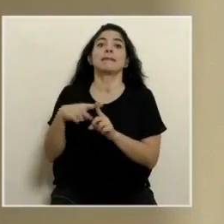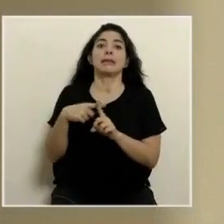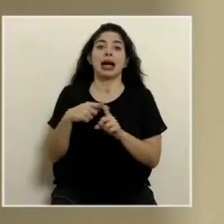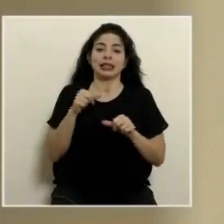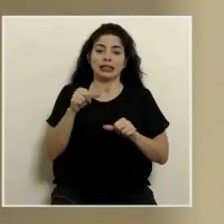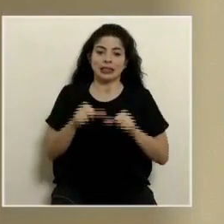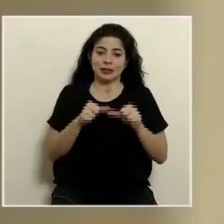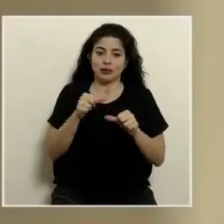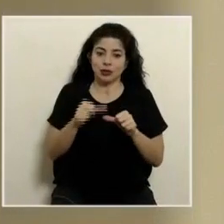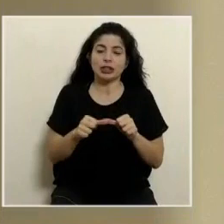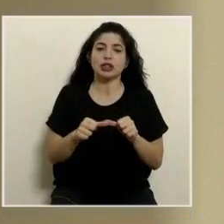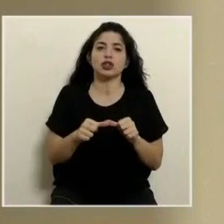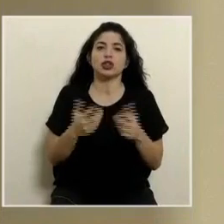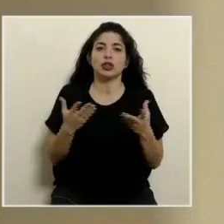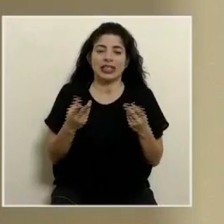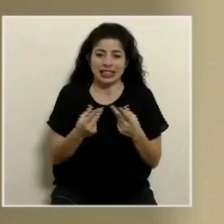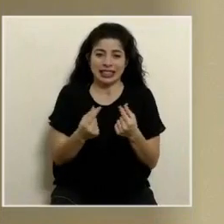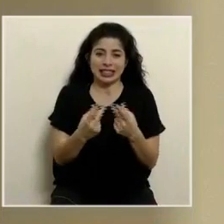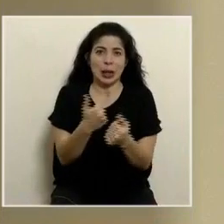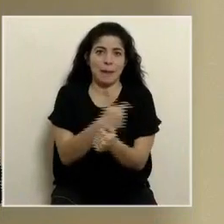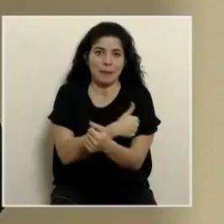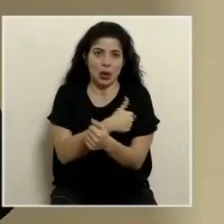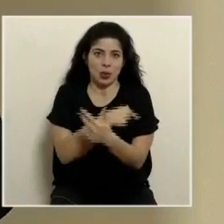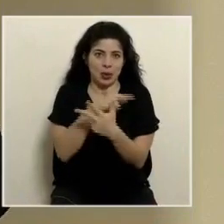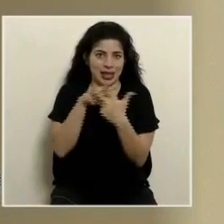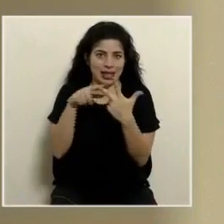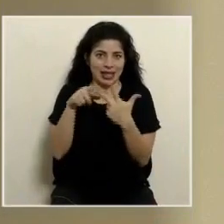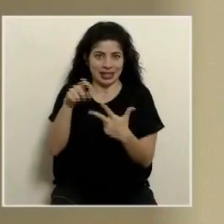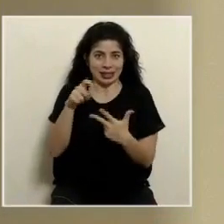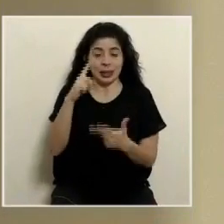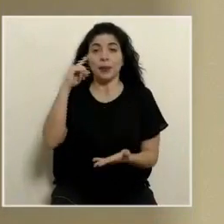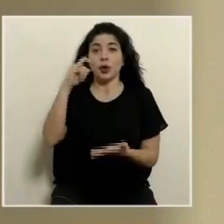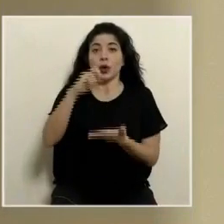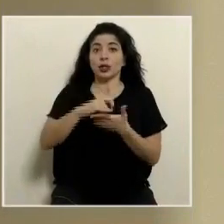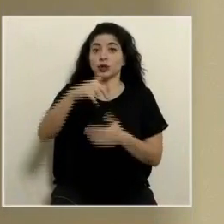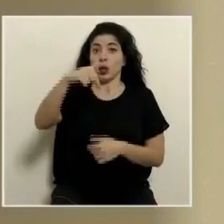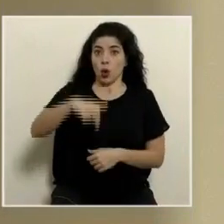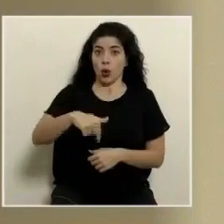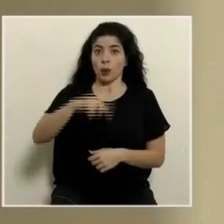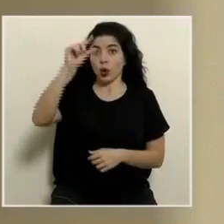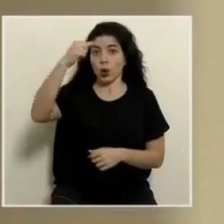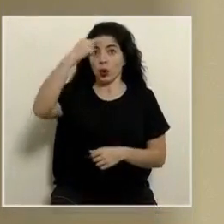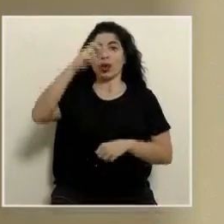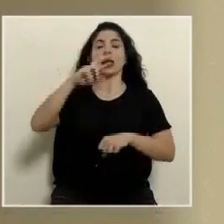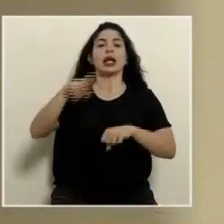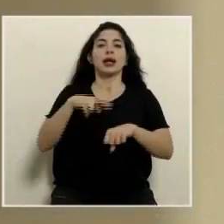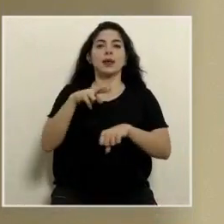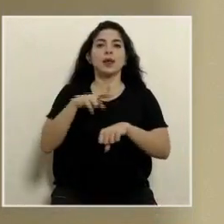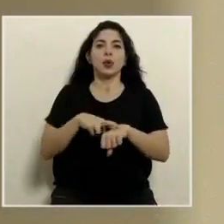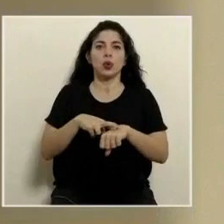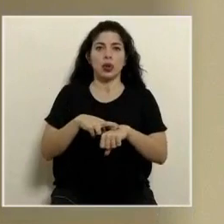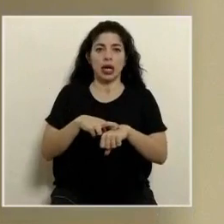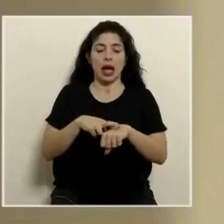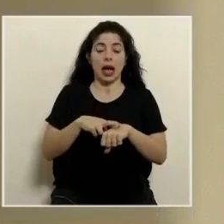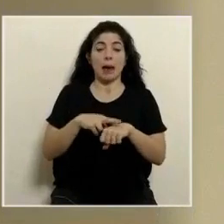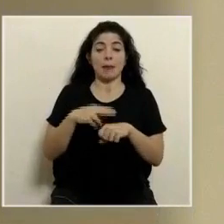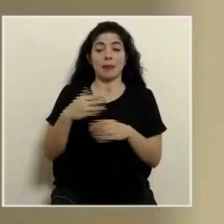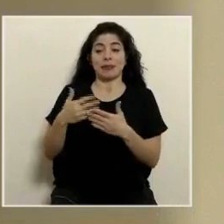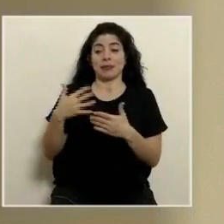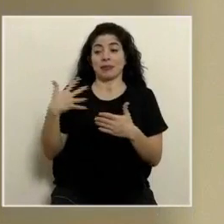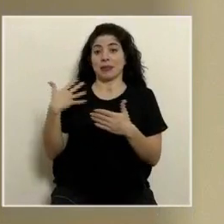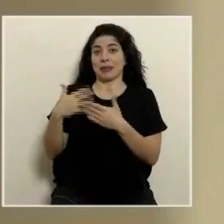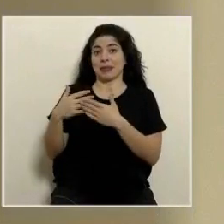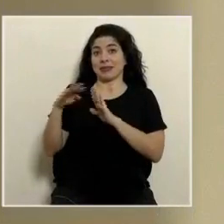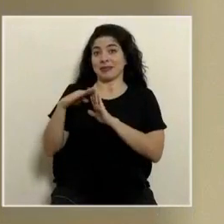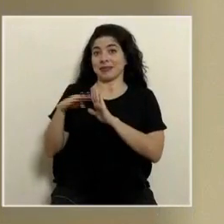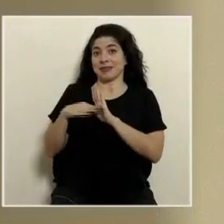esfuerzo de aceleración de la vacunación. Es por eso que el día de hoy, como Gobierno de la República, además de las medidas